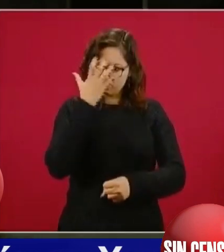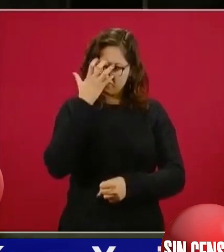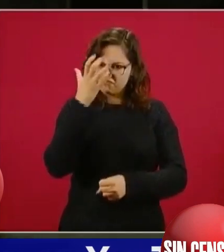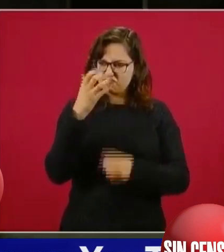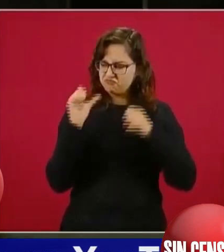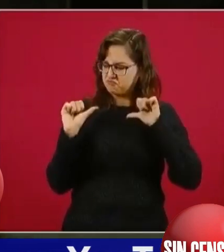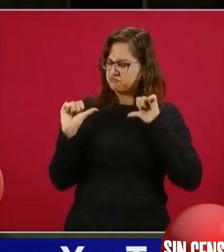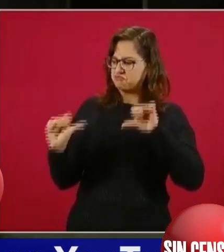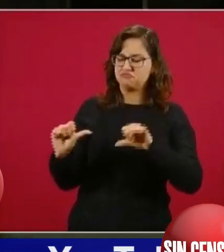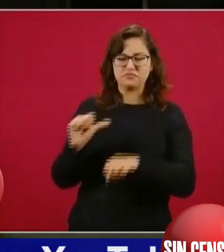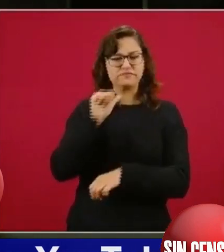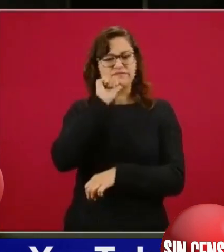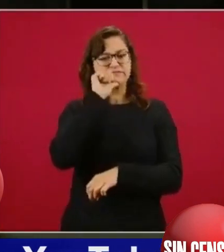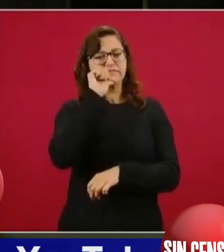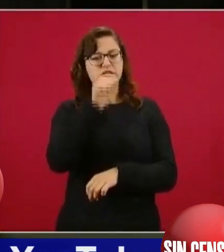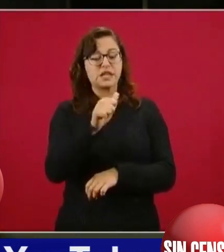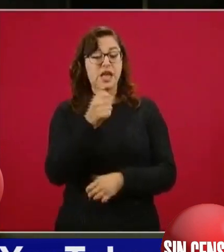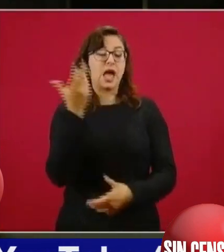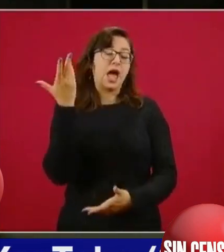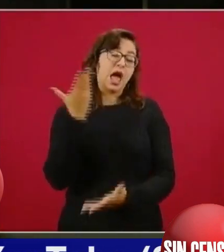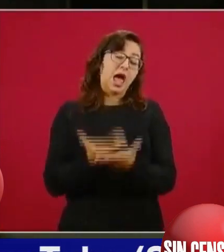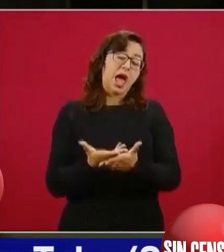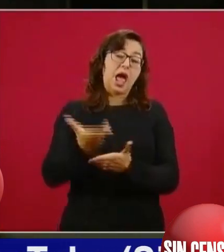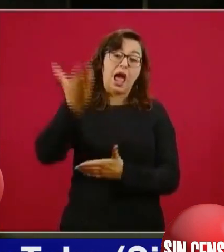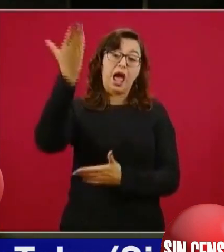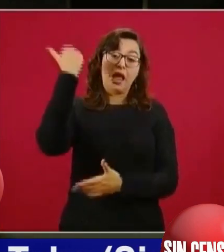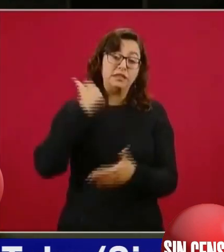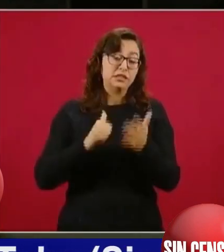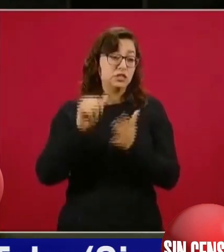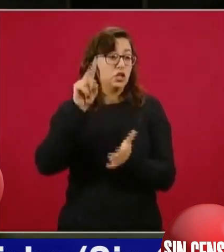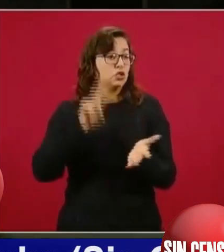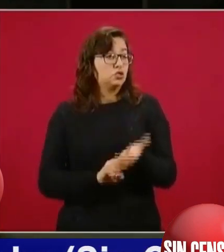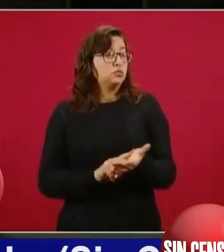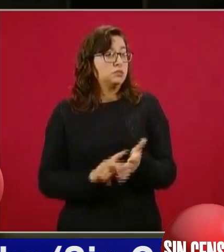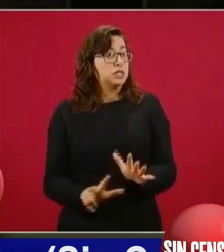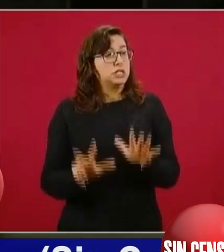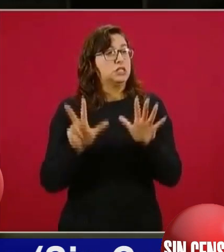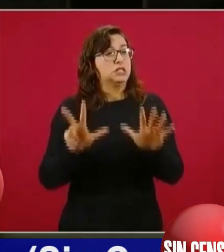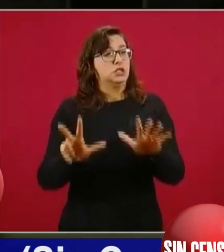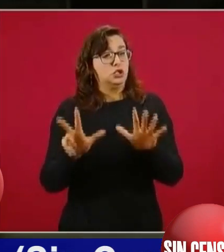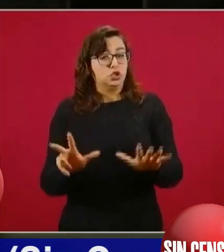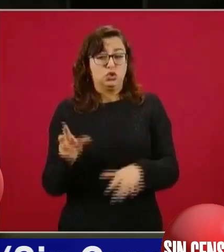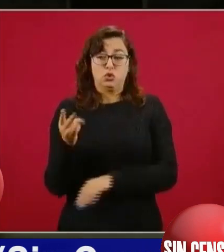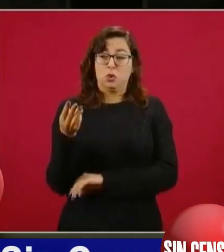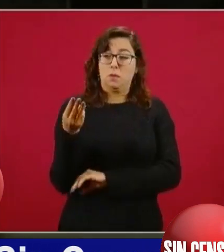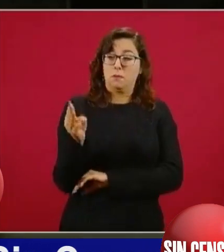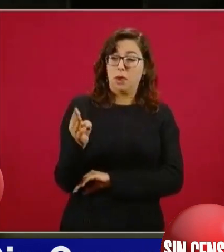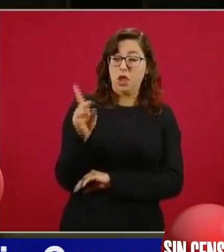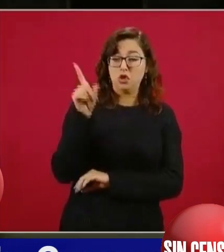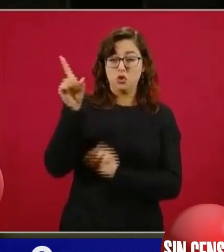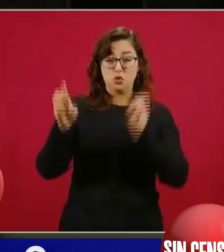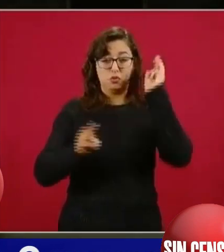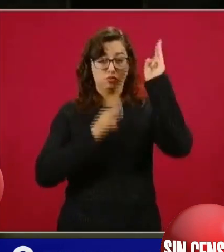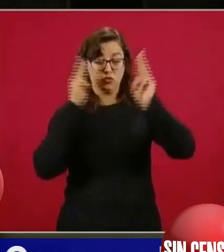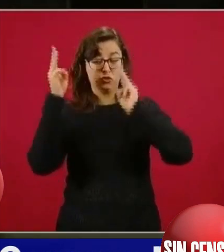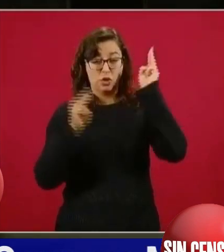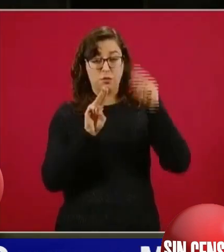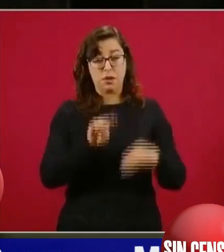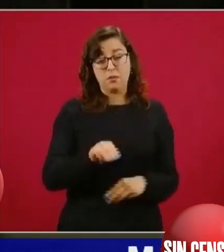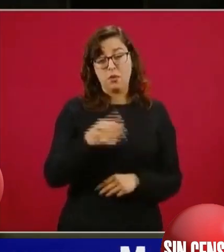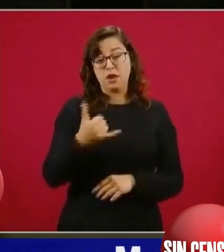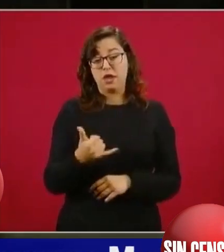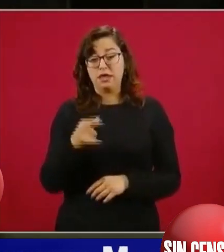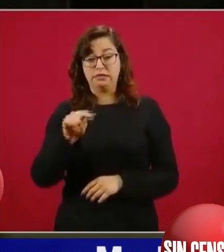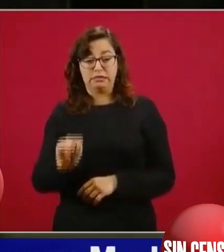2018, cuando era candidato en mayo, ahí en un encuentro en el Museo de Memoria y Tolerancia, pues se